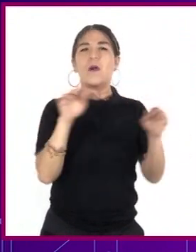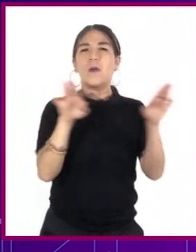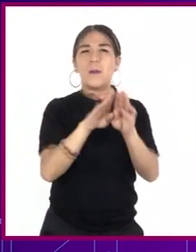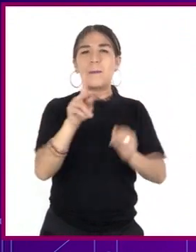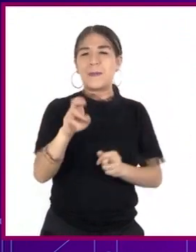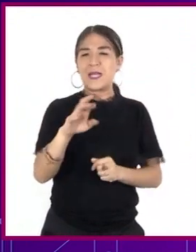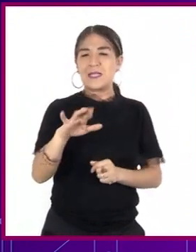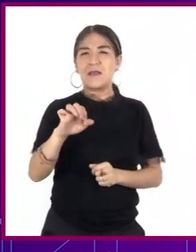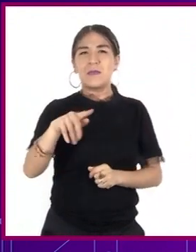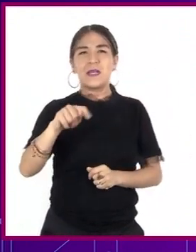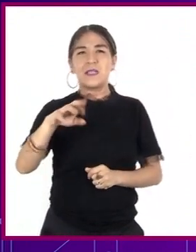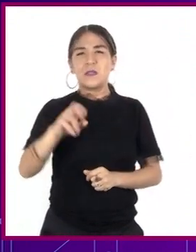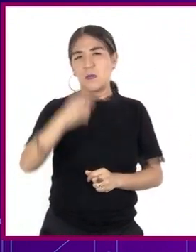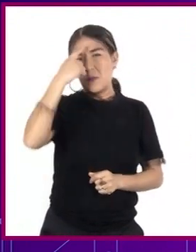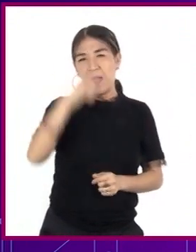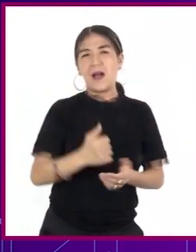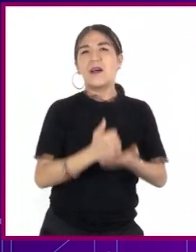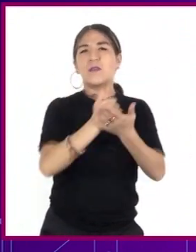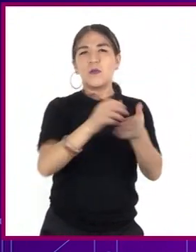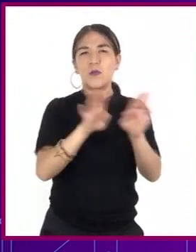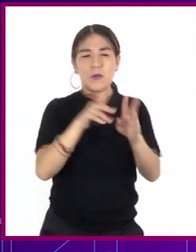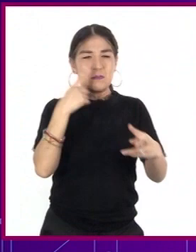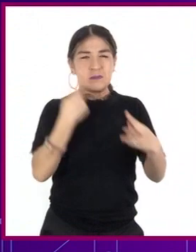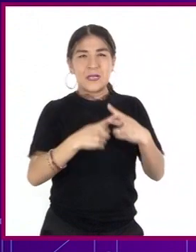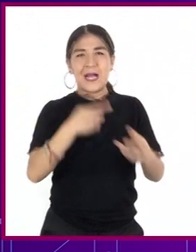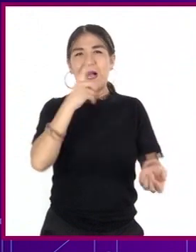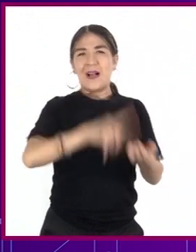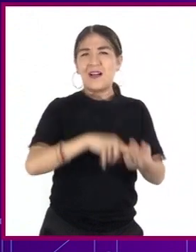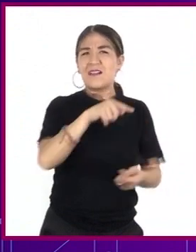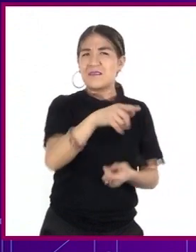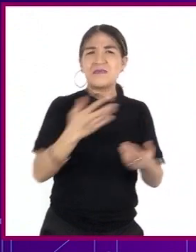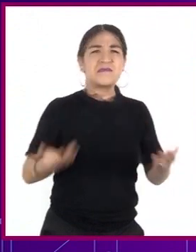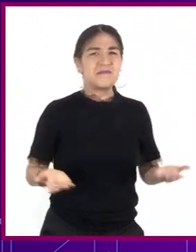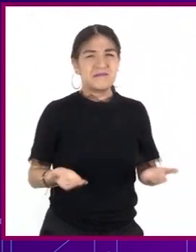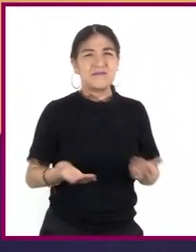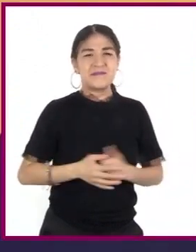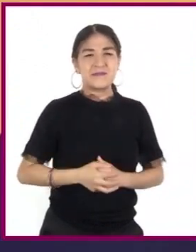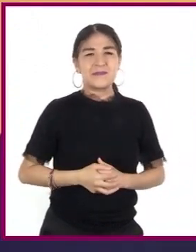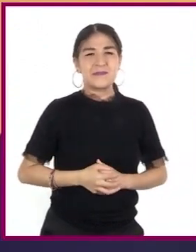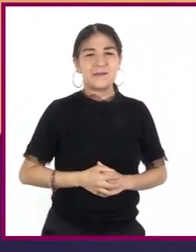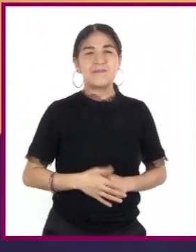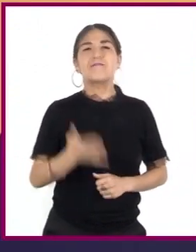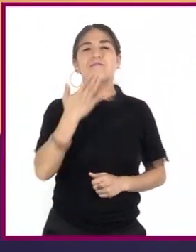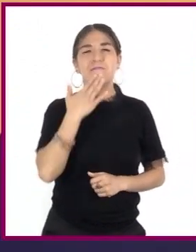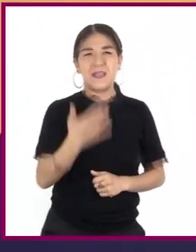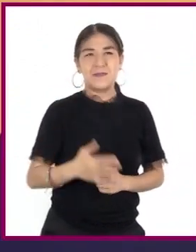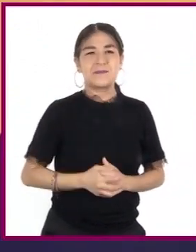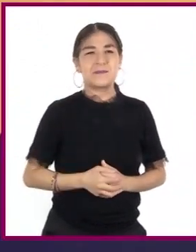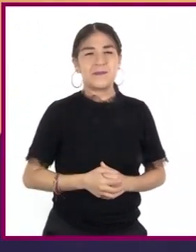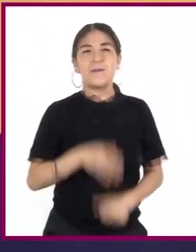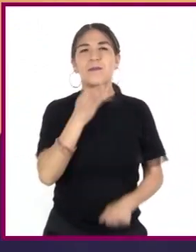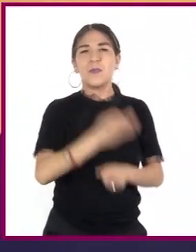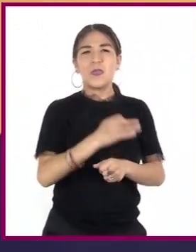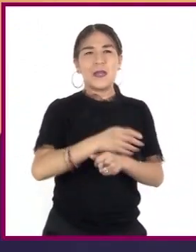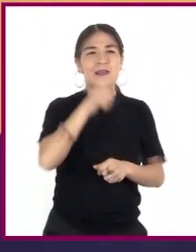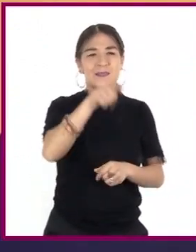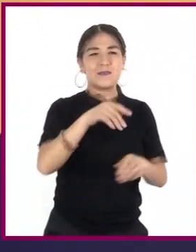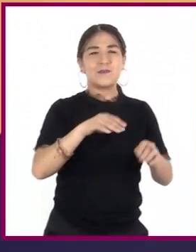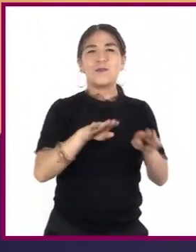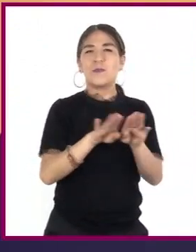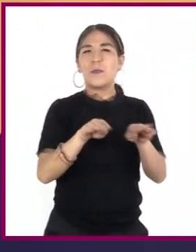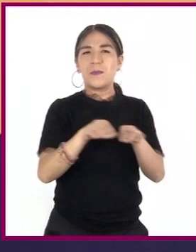me servirá calcular la medida del perímetro de la bodega? Muy bien, el perímetro de la